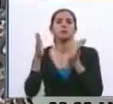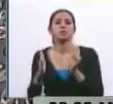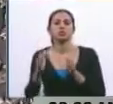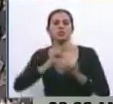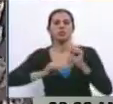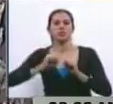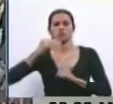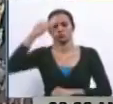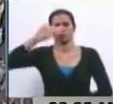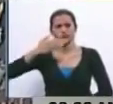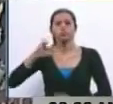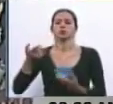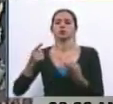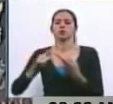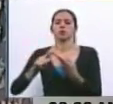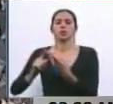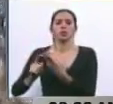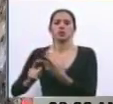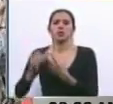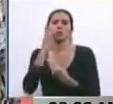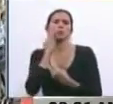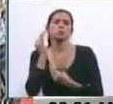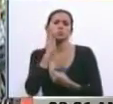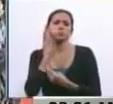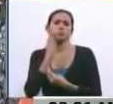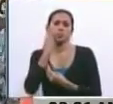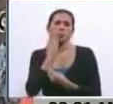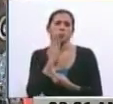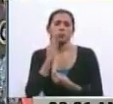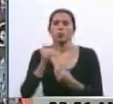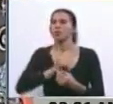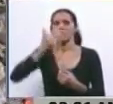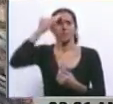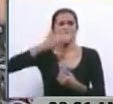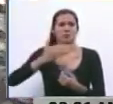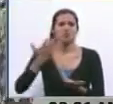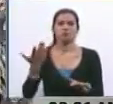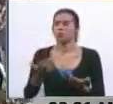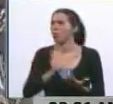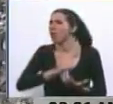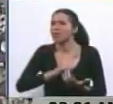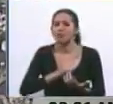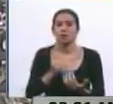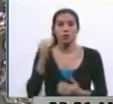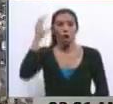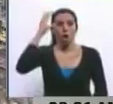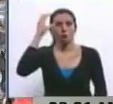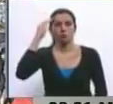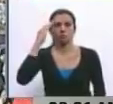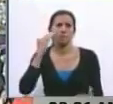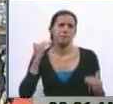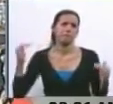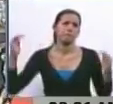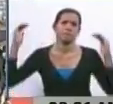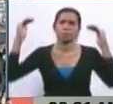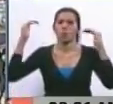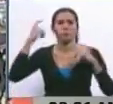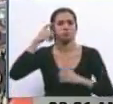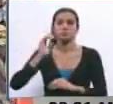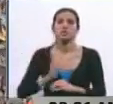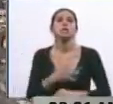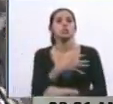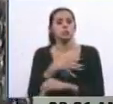cualquier soldado o soldada de la patria, y su nivel de conciencia es en ser